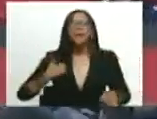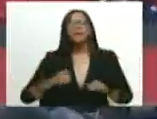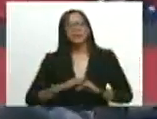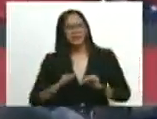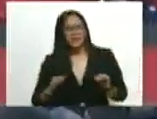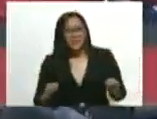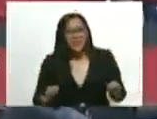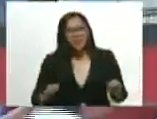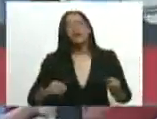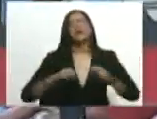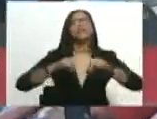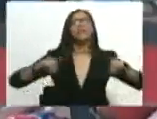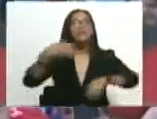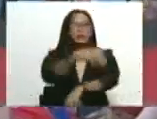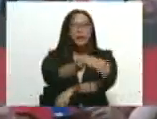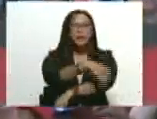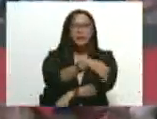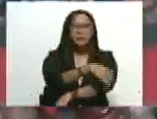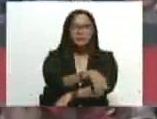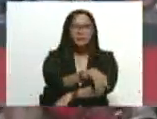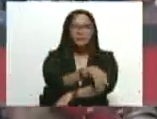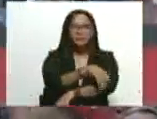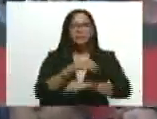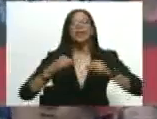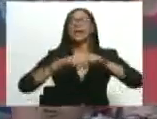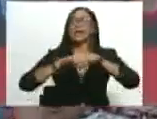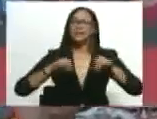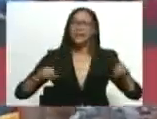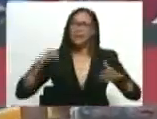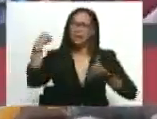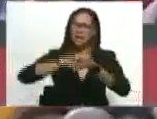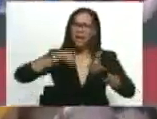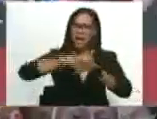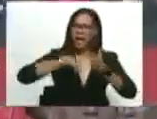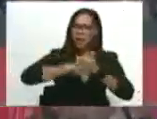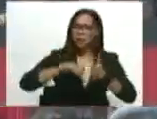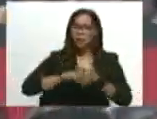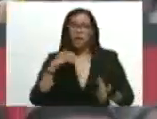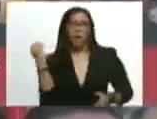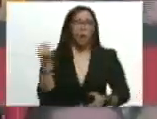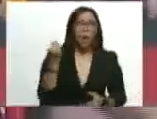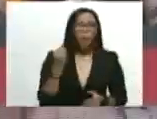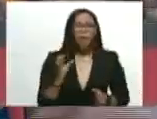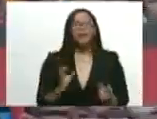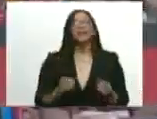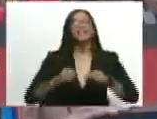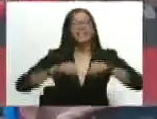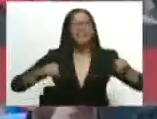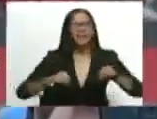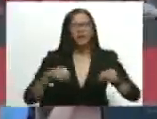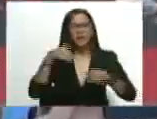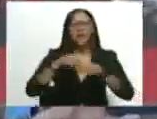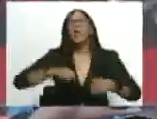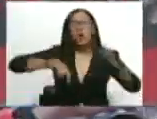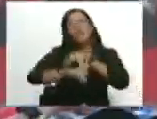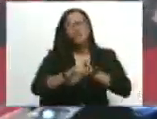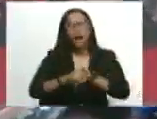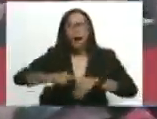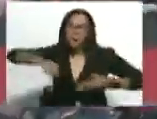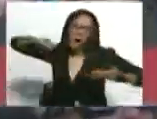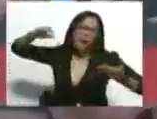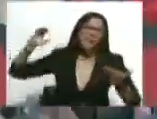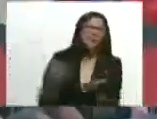terreno de la calle en el terreno de la lucha o en el terreno electoral los vamos a